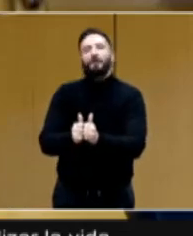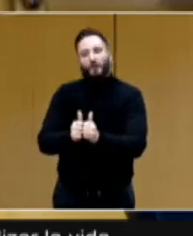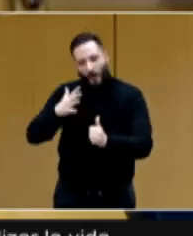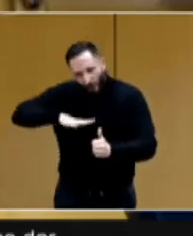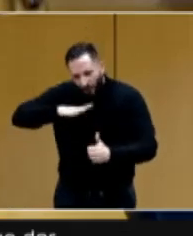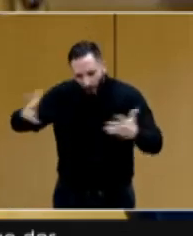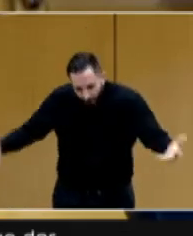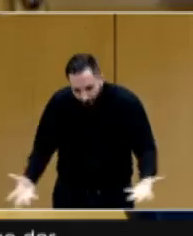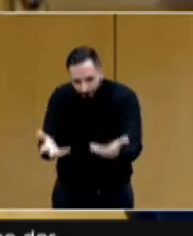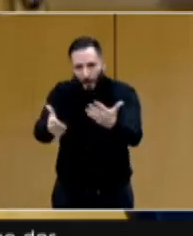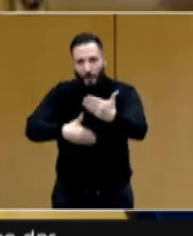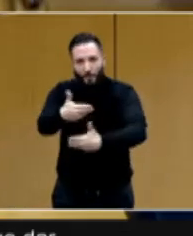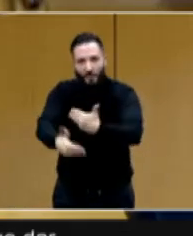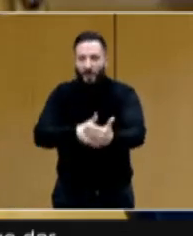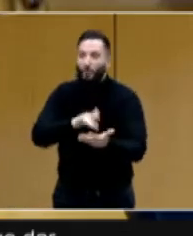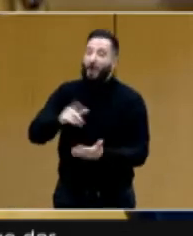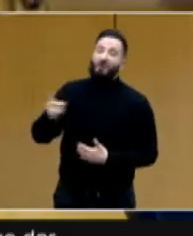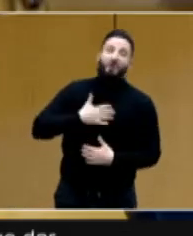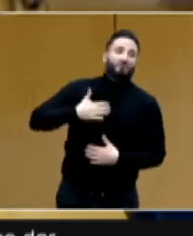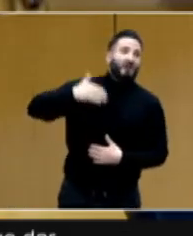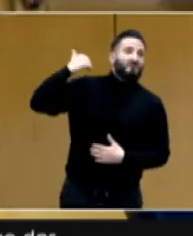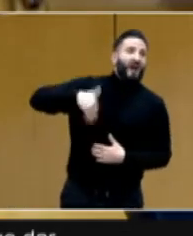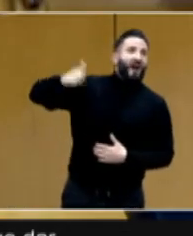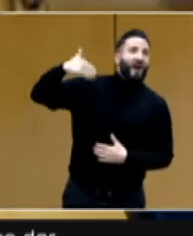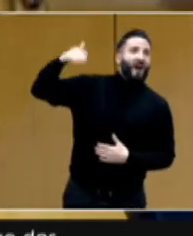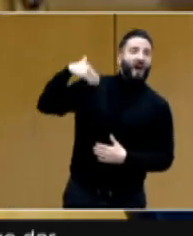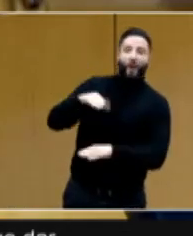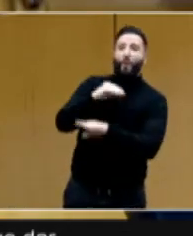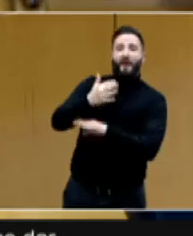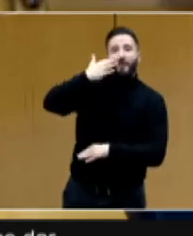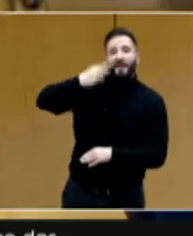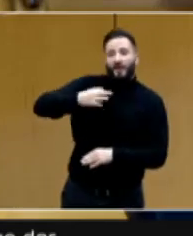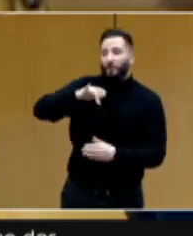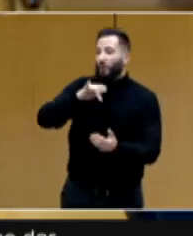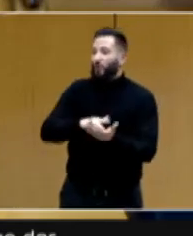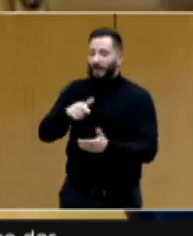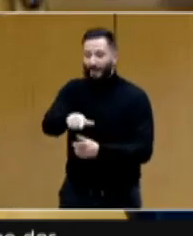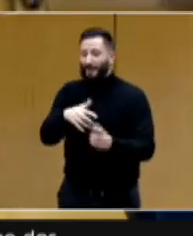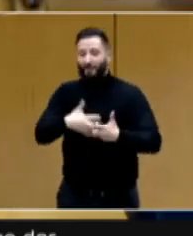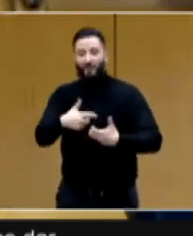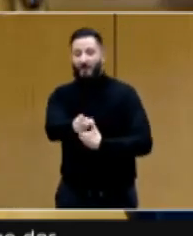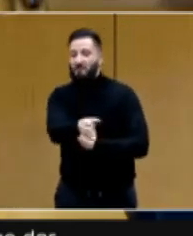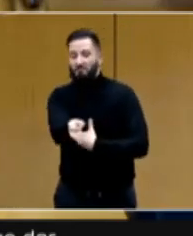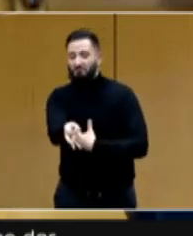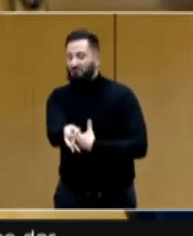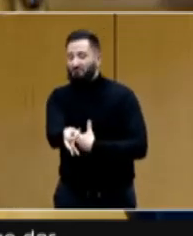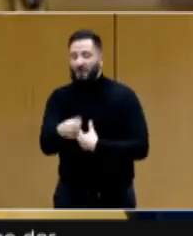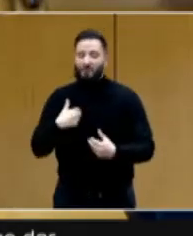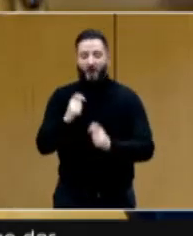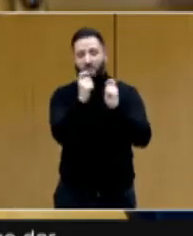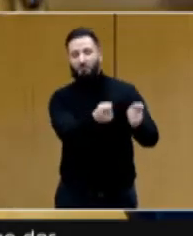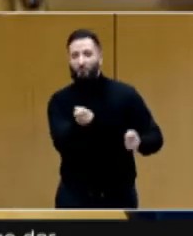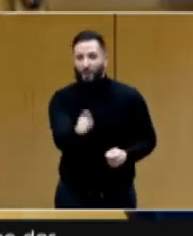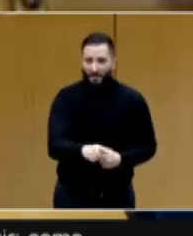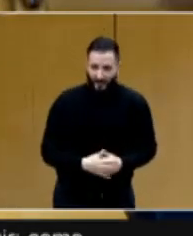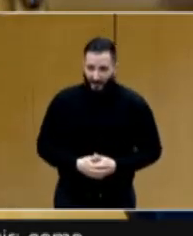decir no como que ya existe la guardia hecho canalicen ustedes las peticiones por vía de guardia de hecho porque luego tenemos que ir a formalizarlas de otra manera